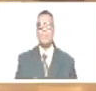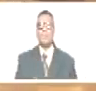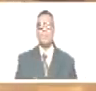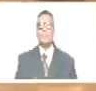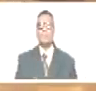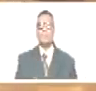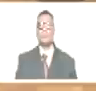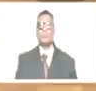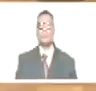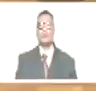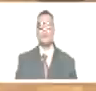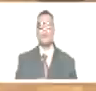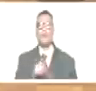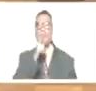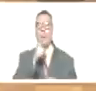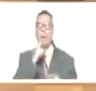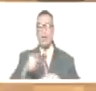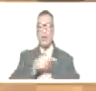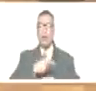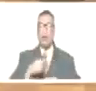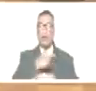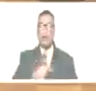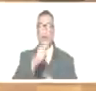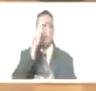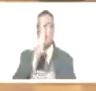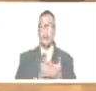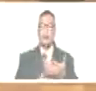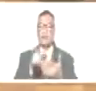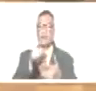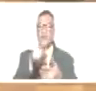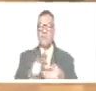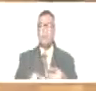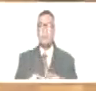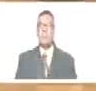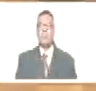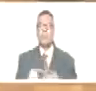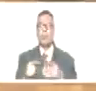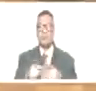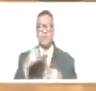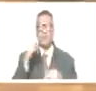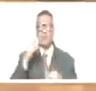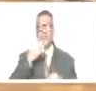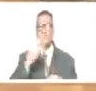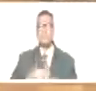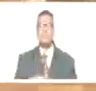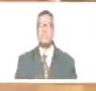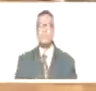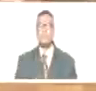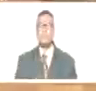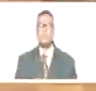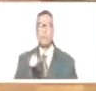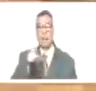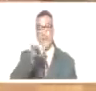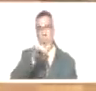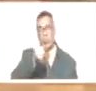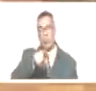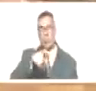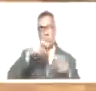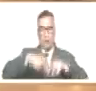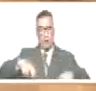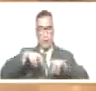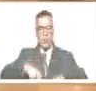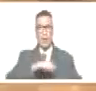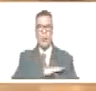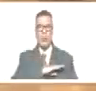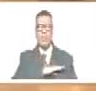del mal llamado gobierno interino. Con conclusiones, ellos mismos se investigaron, creo